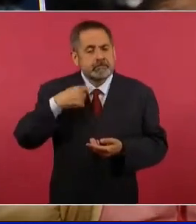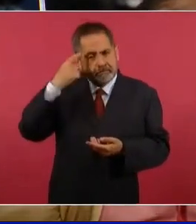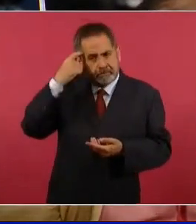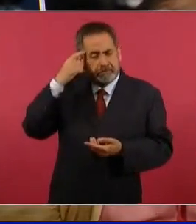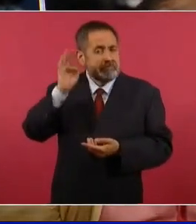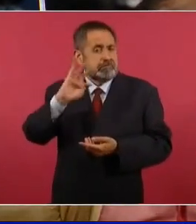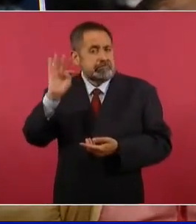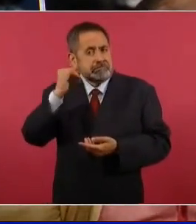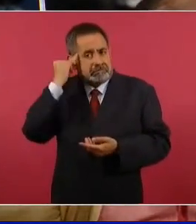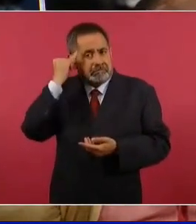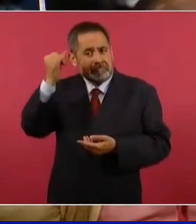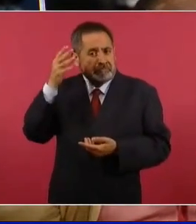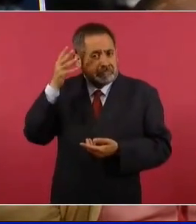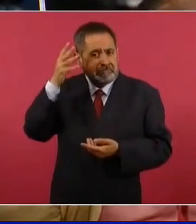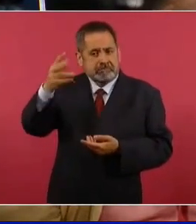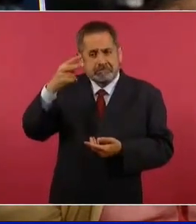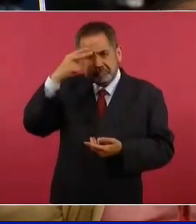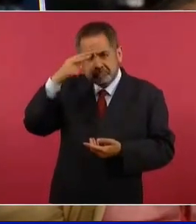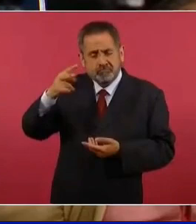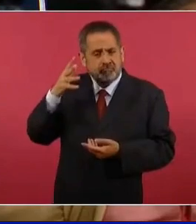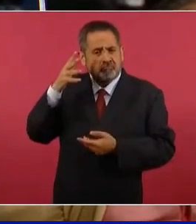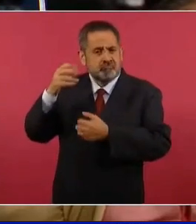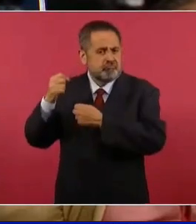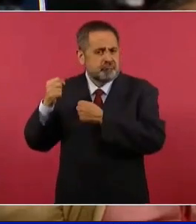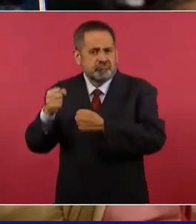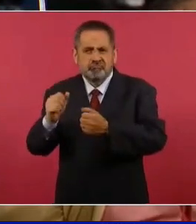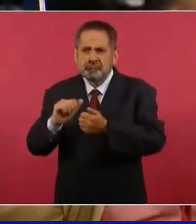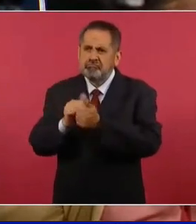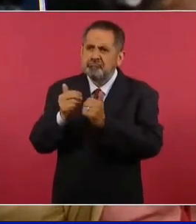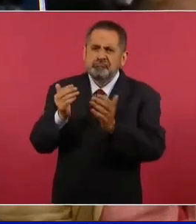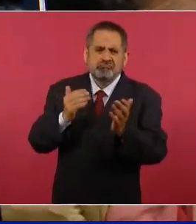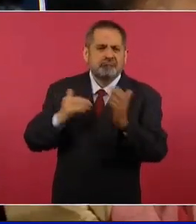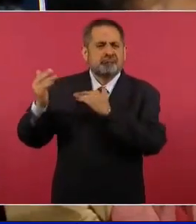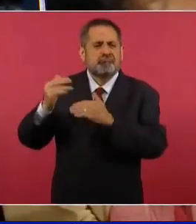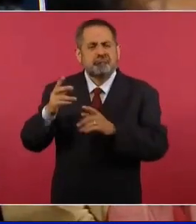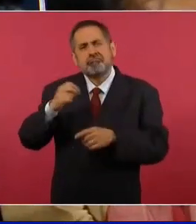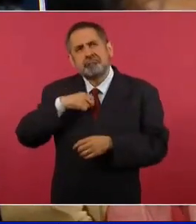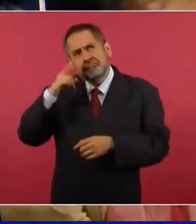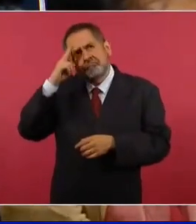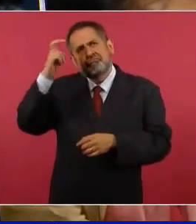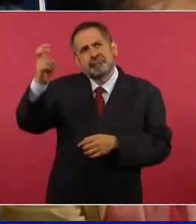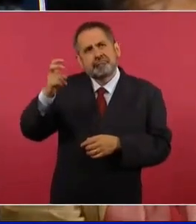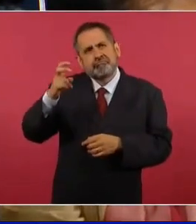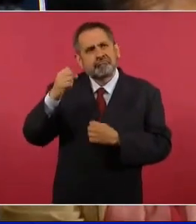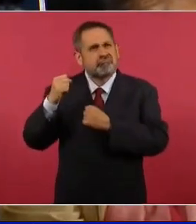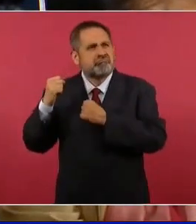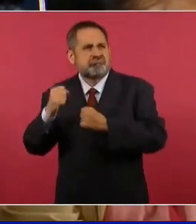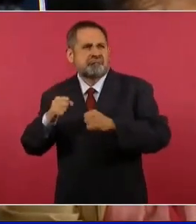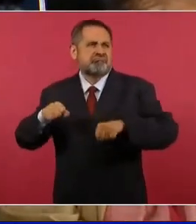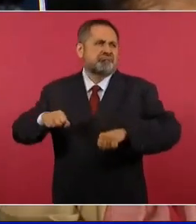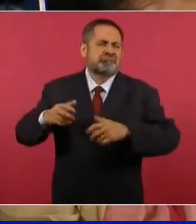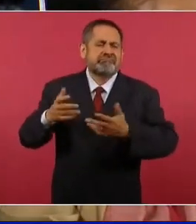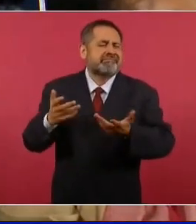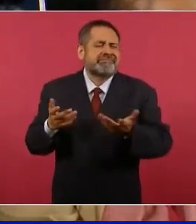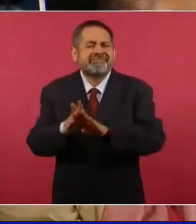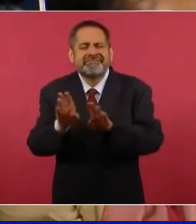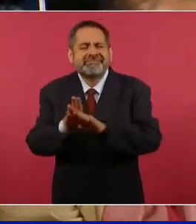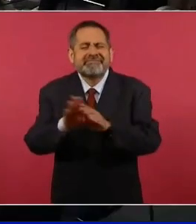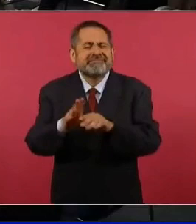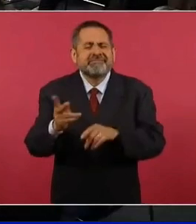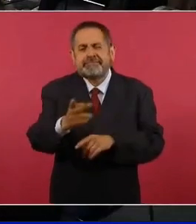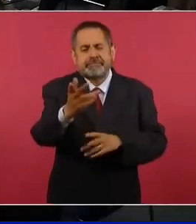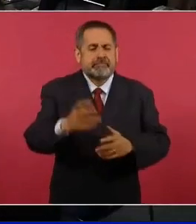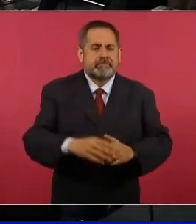podría ser una potencia, o sea, solamente sería un sueño con todos estos movimientos que se han